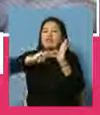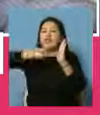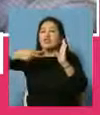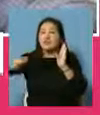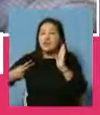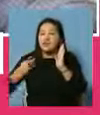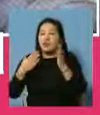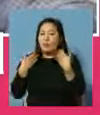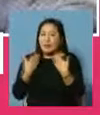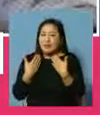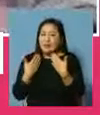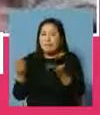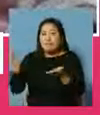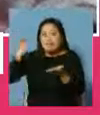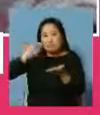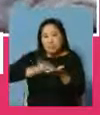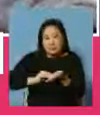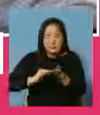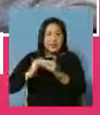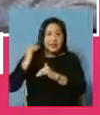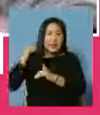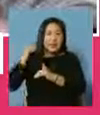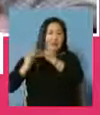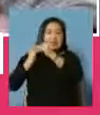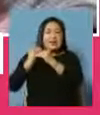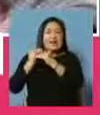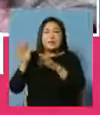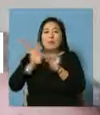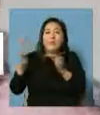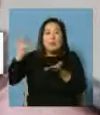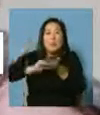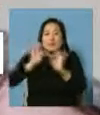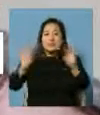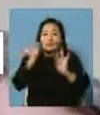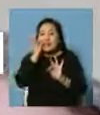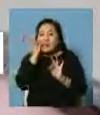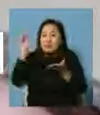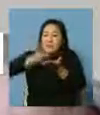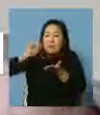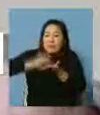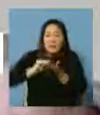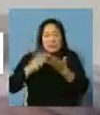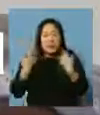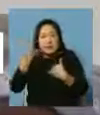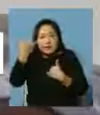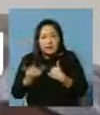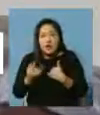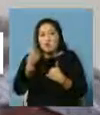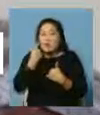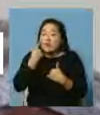que permite ampliar muchísimo la capacidad de testeo porque, por supuesto, si bien vamos a tener que